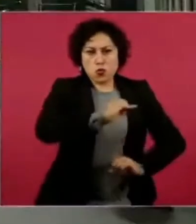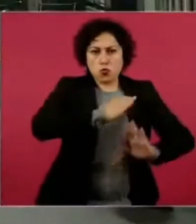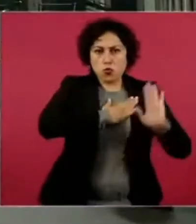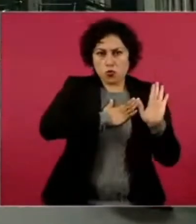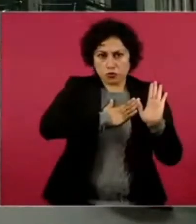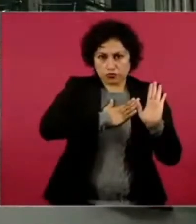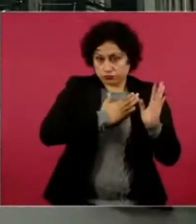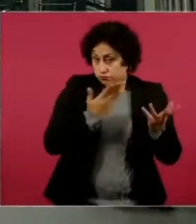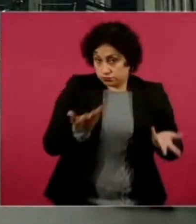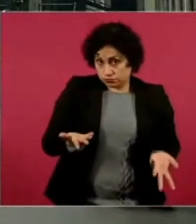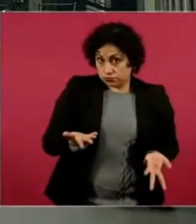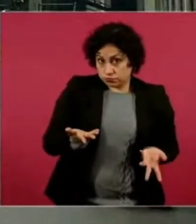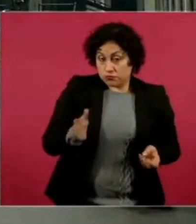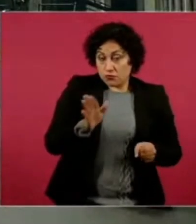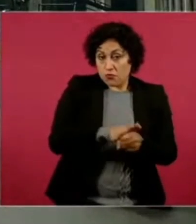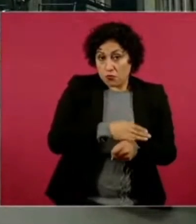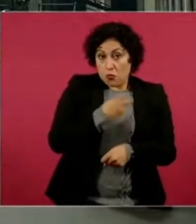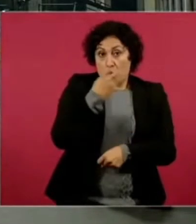y tengo que decirlo,